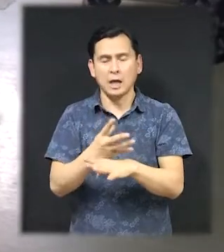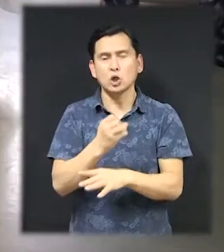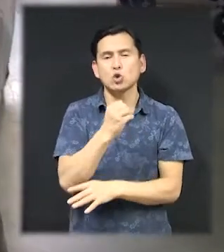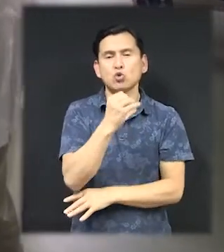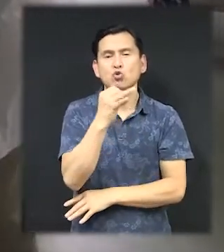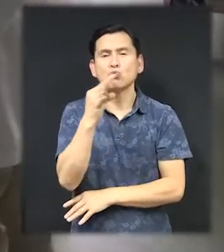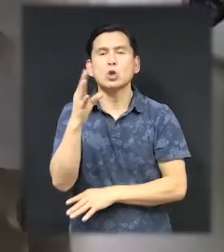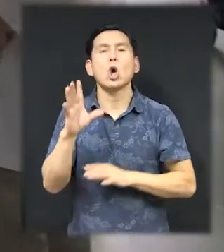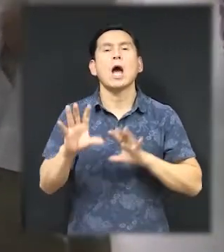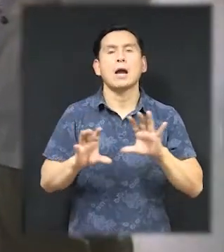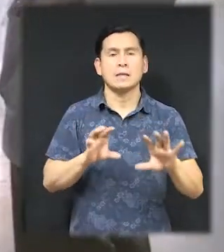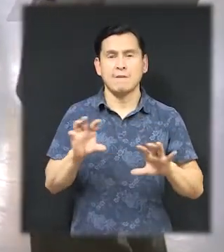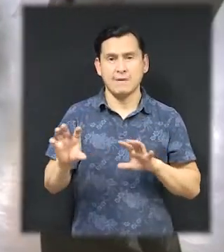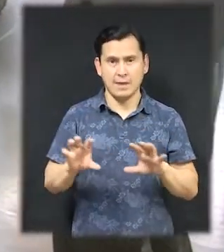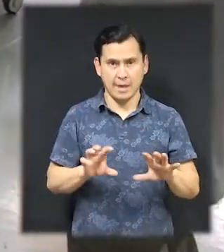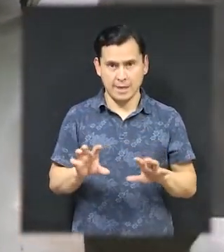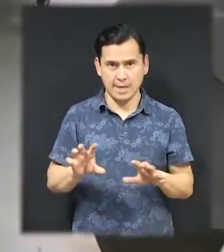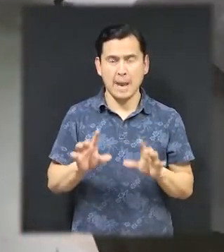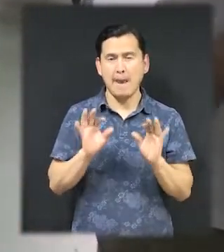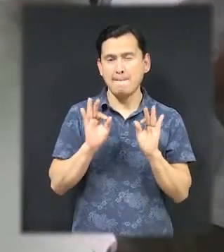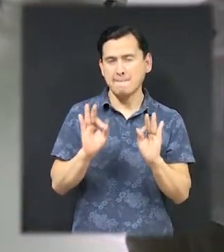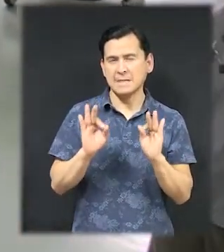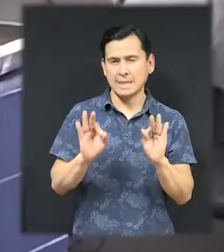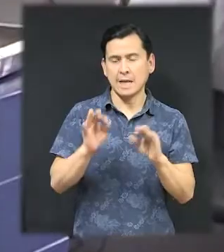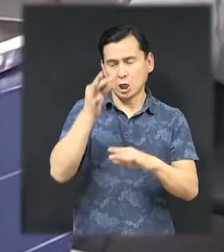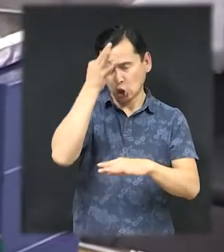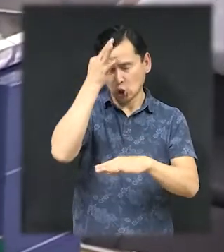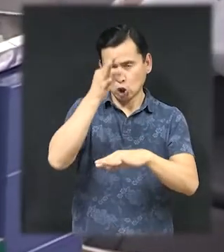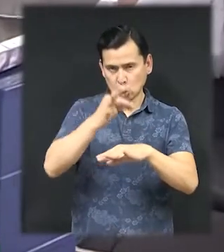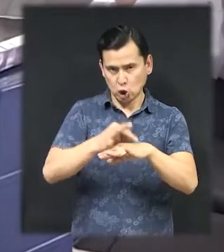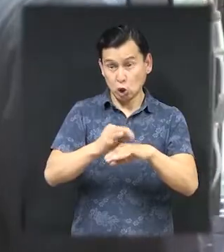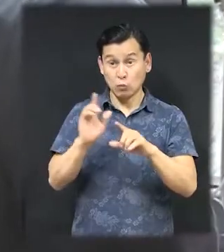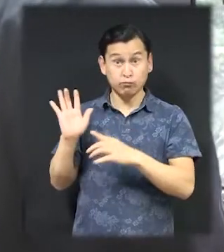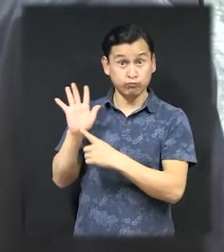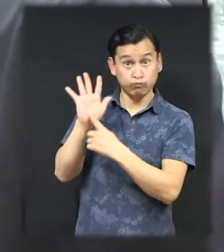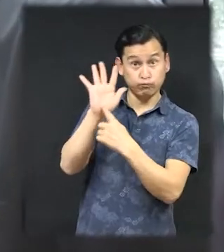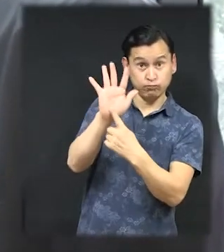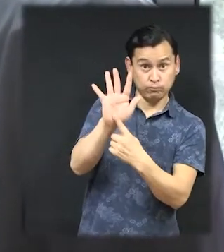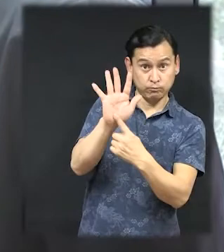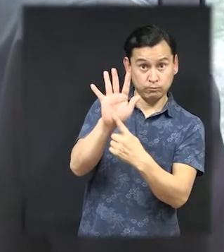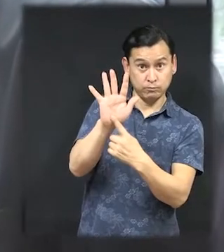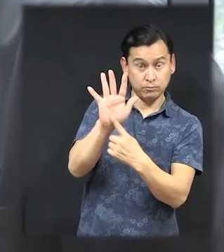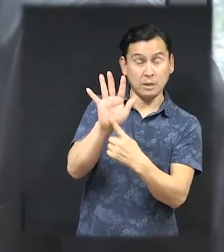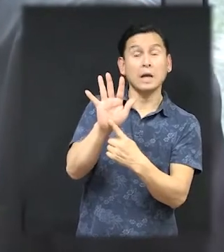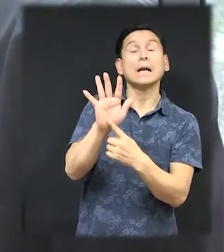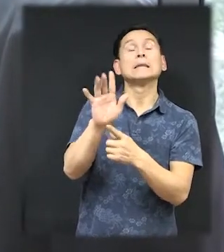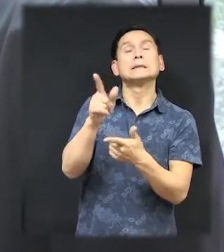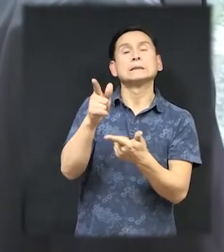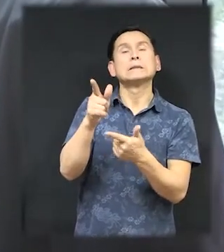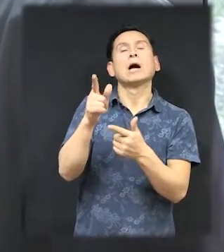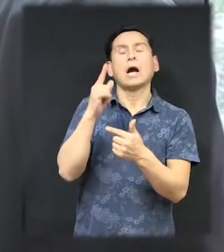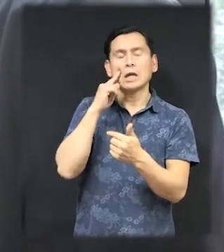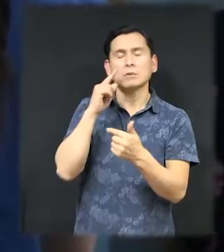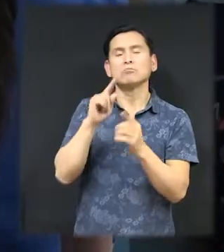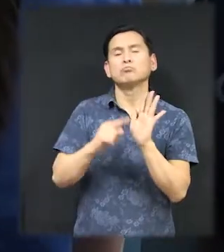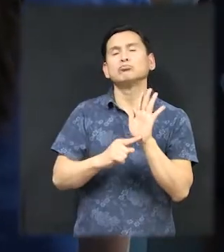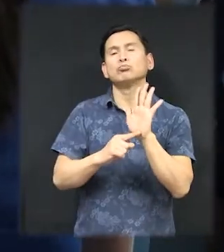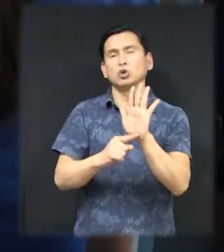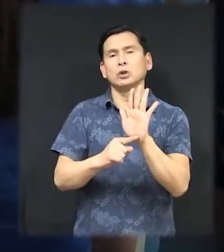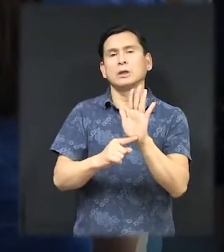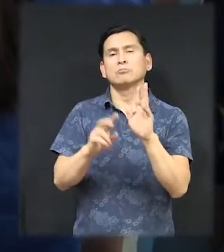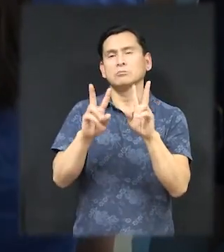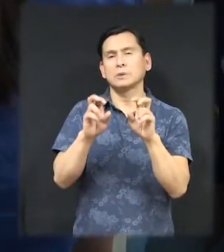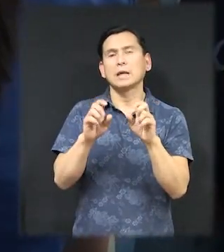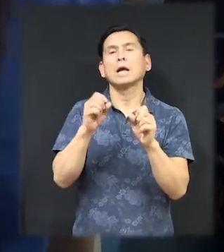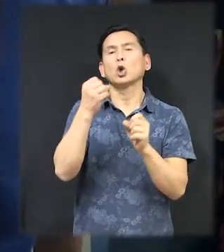que llegara a complementar lo que es nuestro staff médico en el hospital regional, y se trata de un